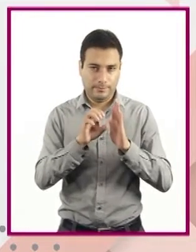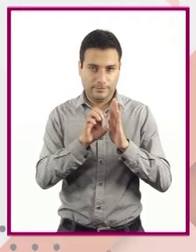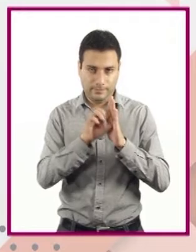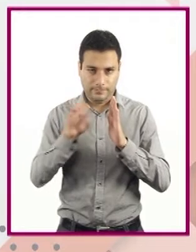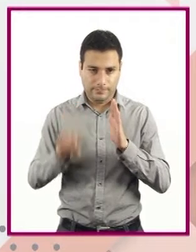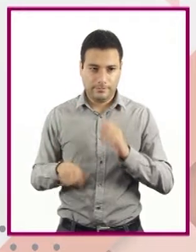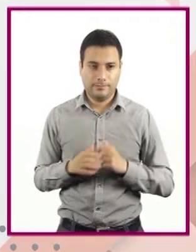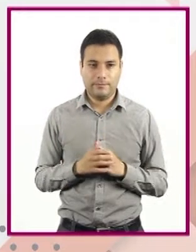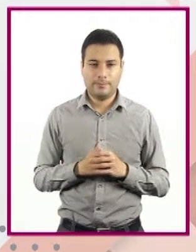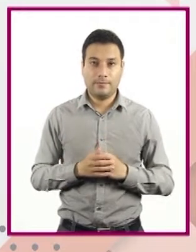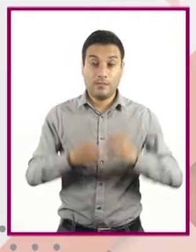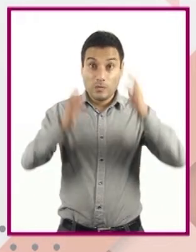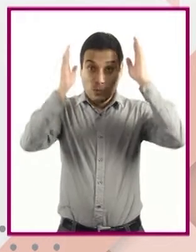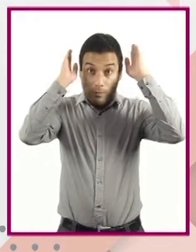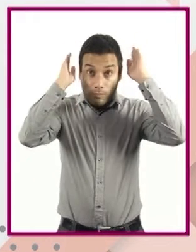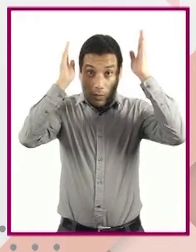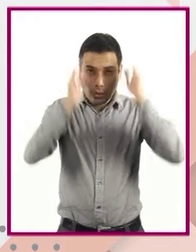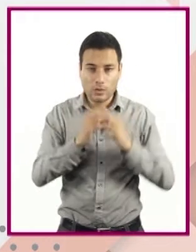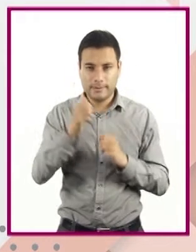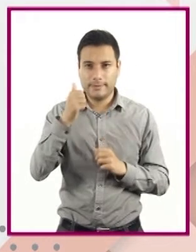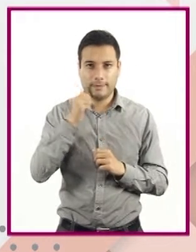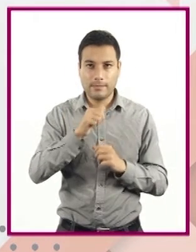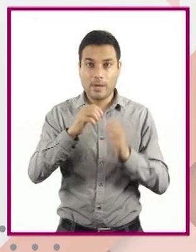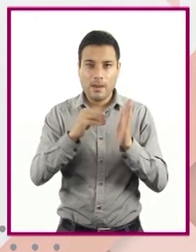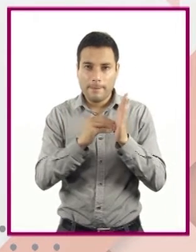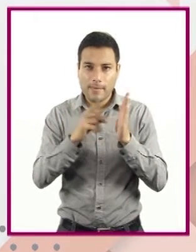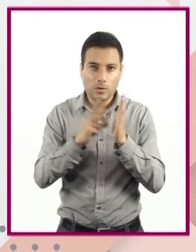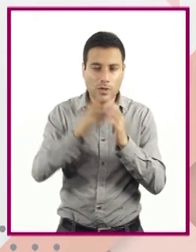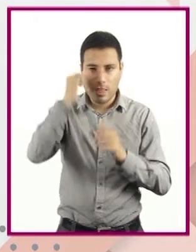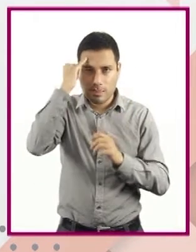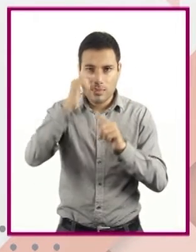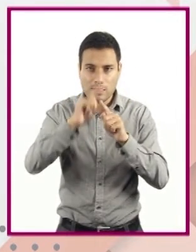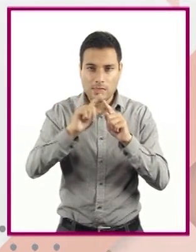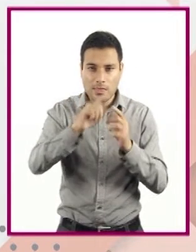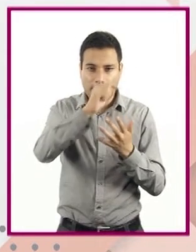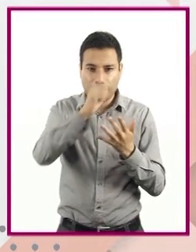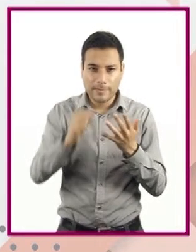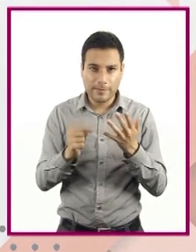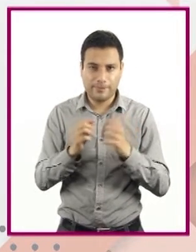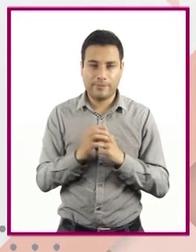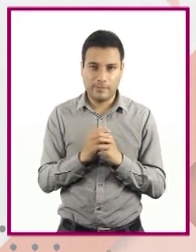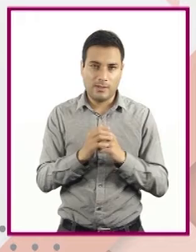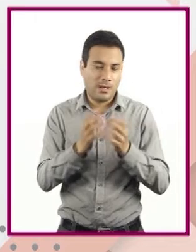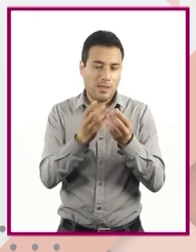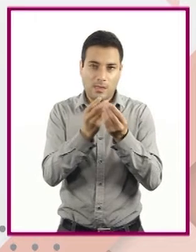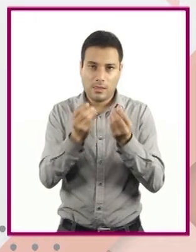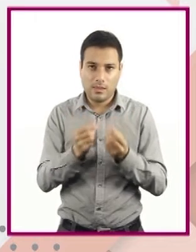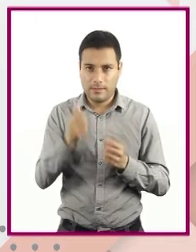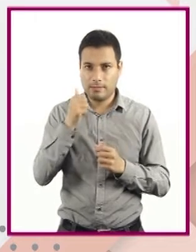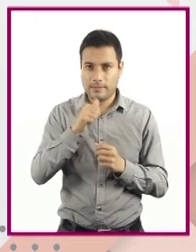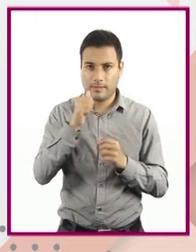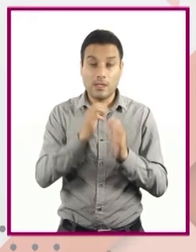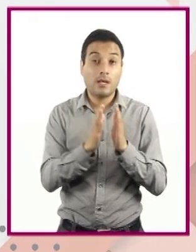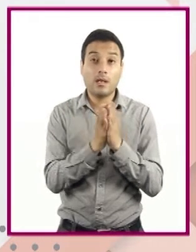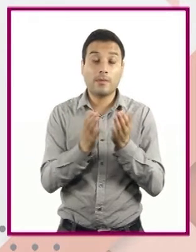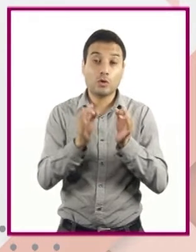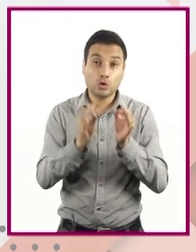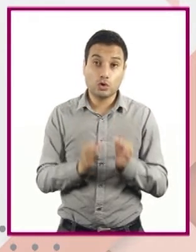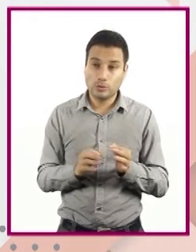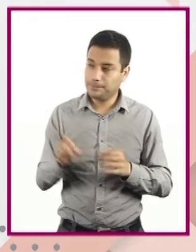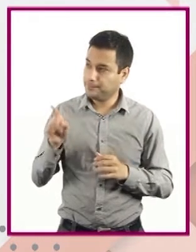burro agota sus tácticas, proviene de las obras del poeta Liu Zhongyuan, que vivió entre